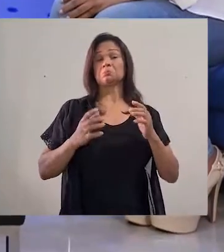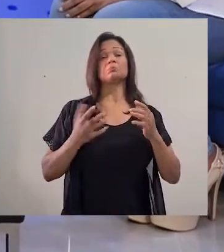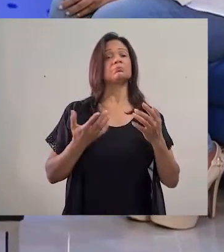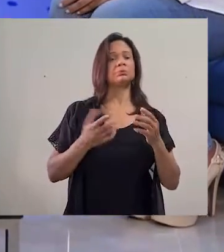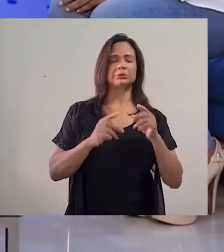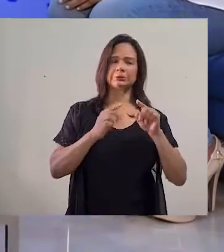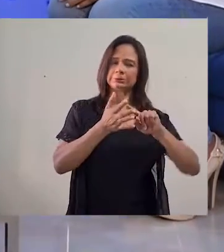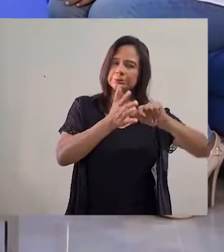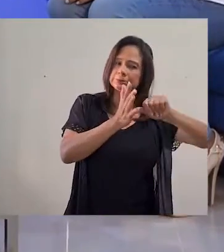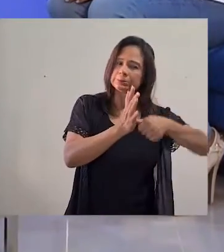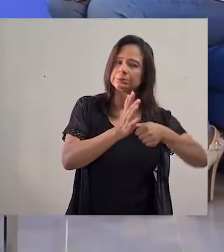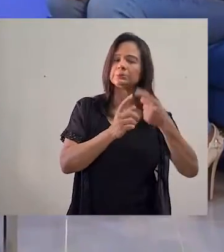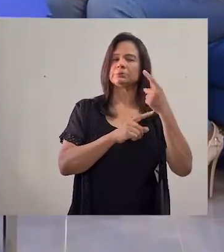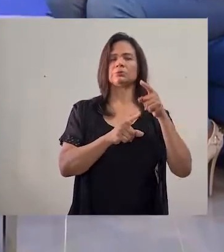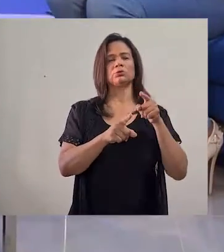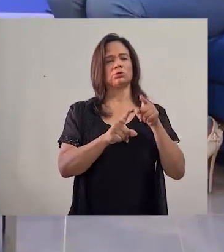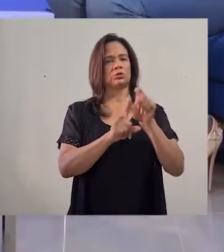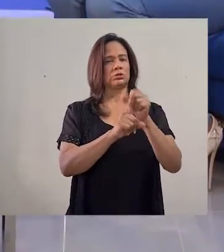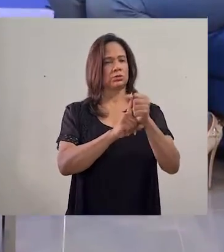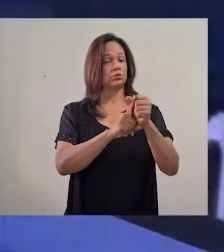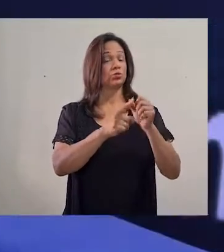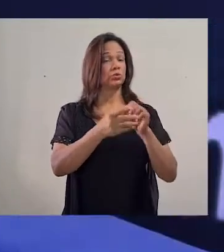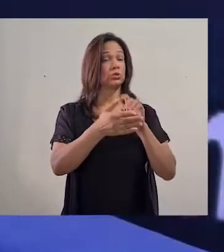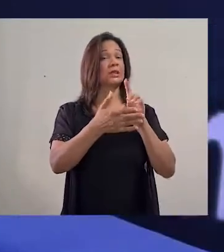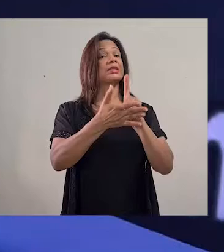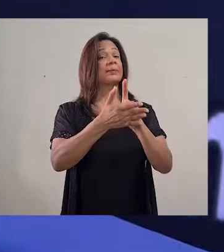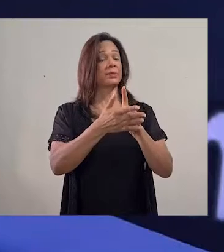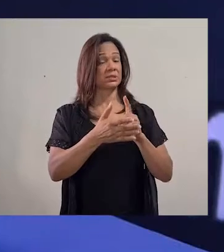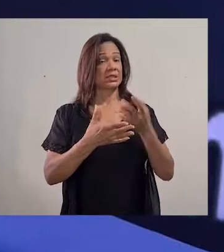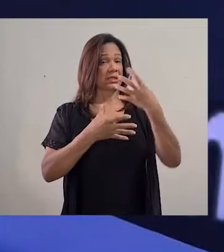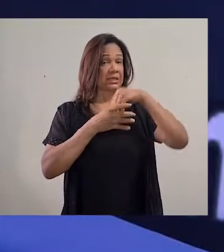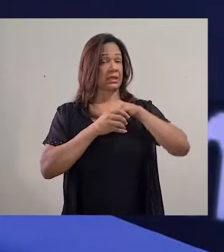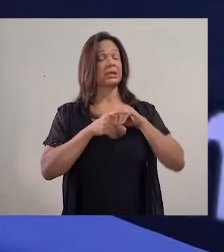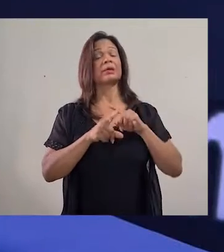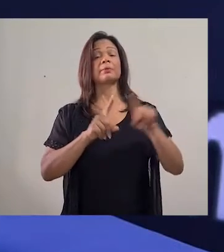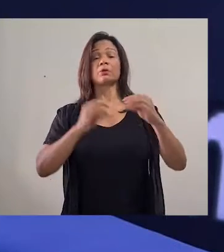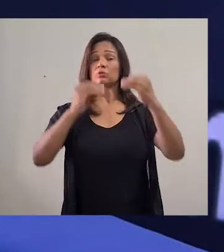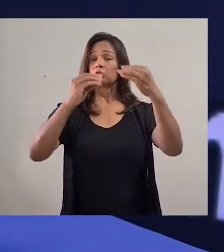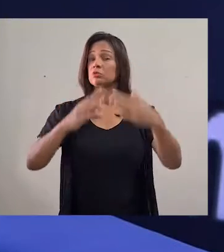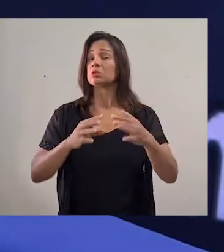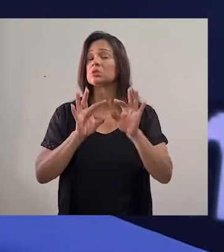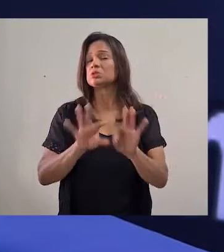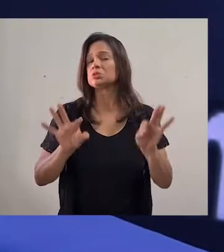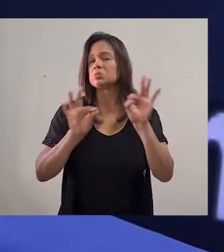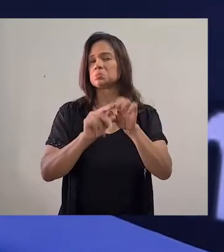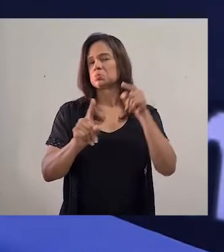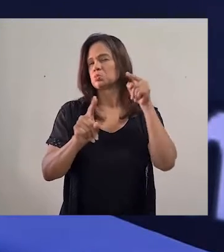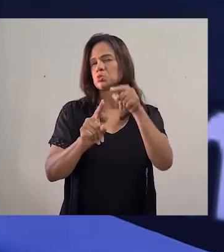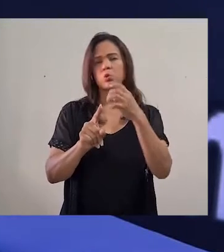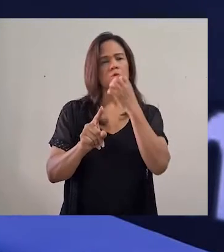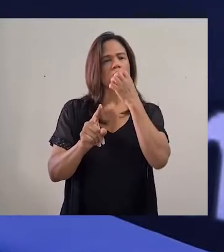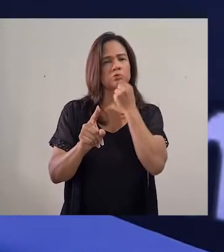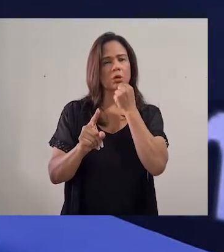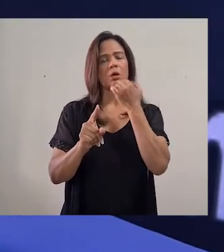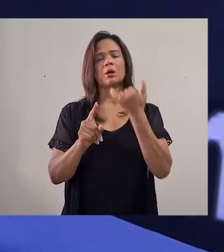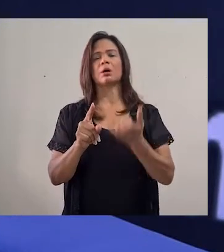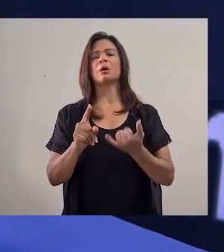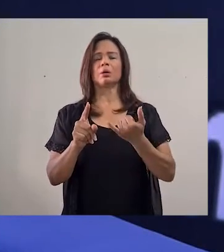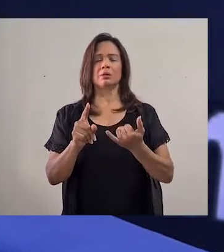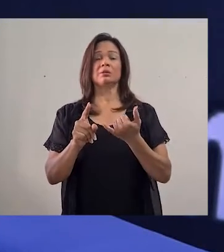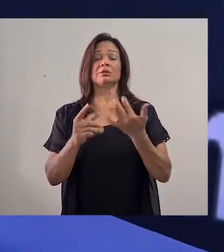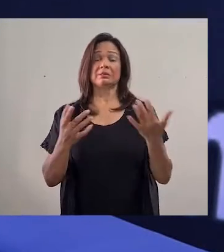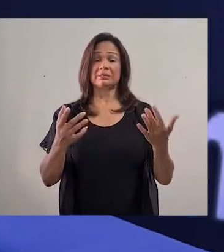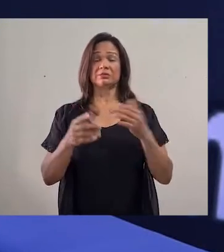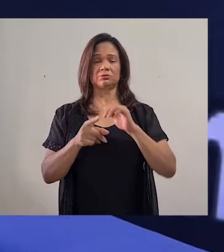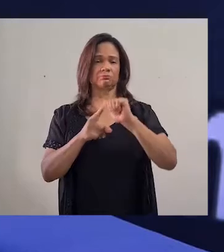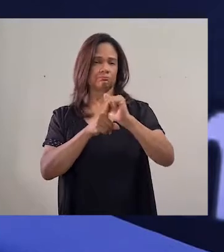el caso de nosotros, hacemos el énfasis en los que tienen condición de discapacidad. El docente para nosotros es nuestro eje